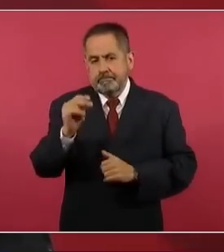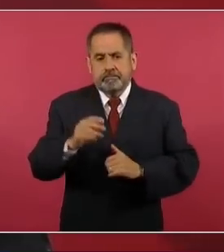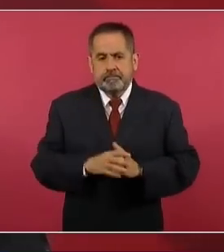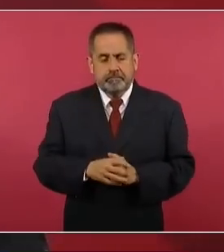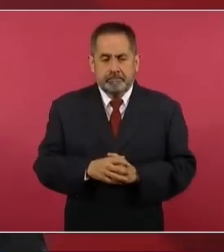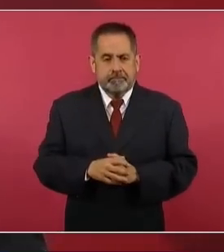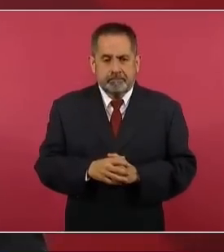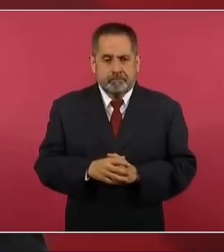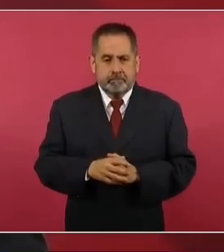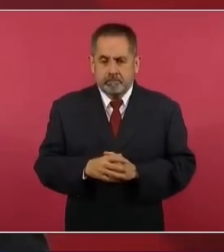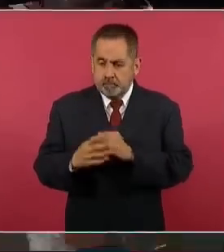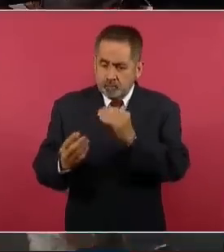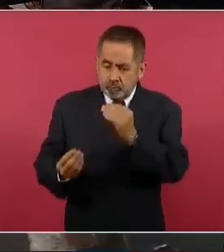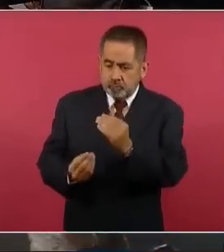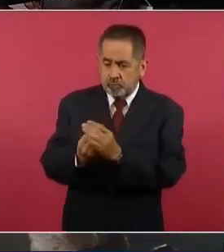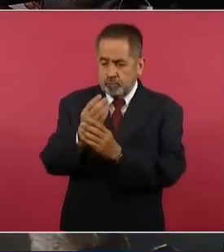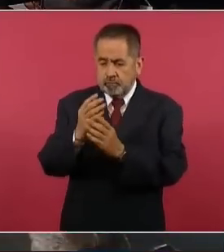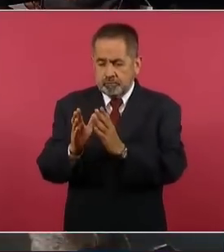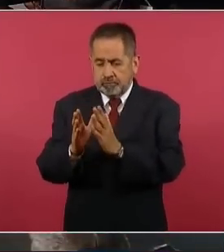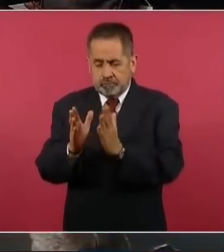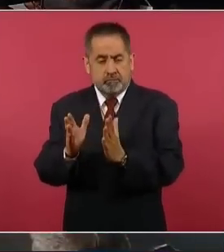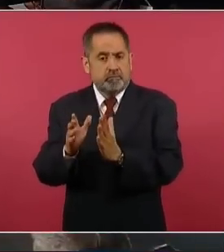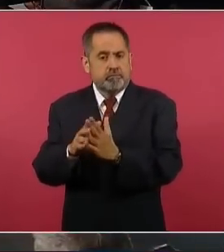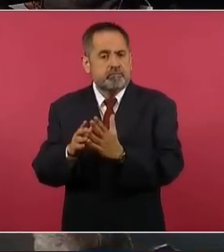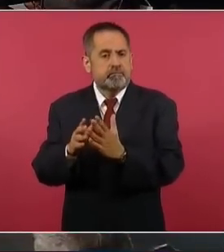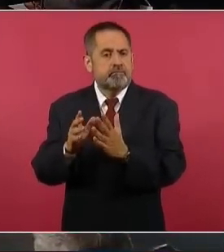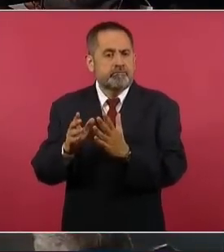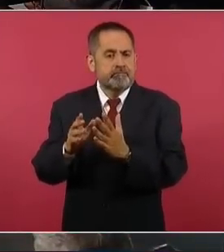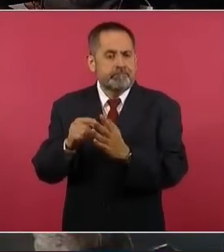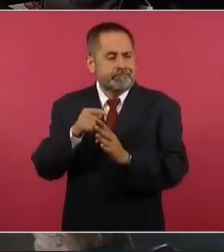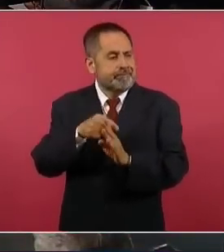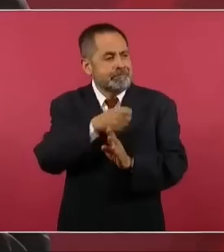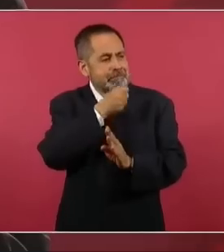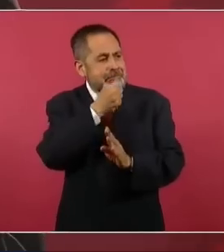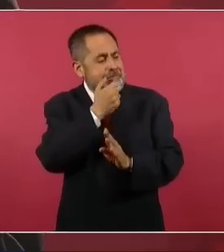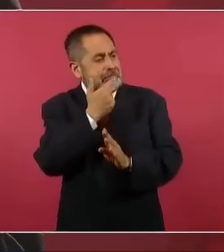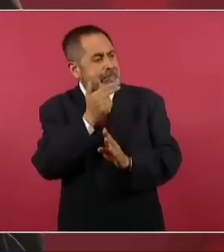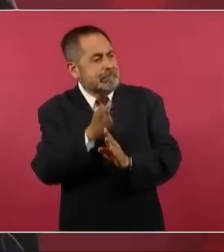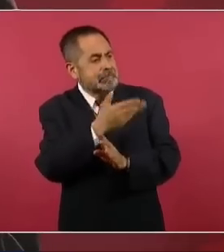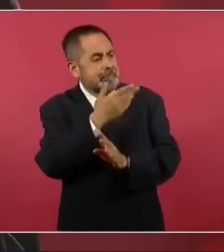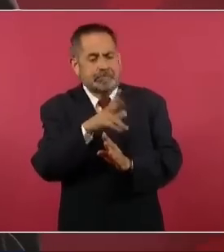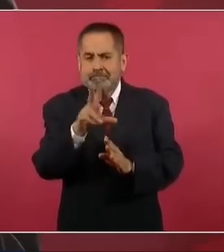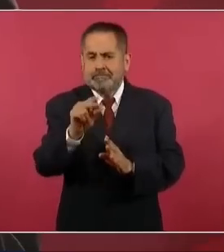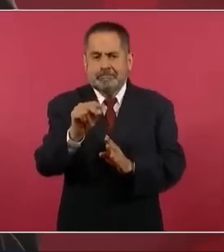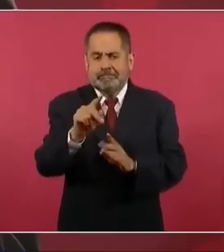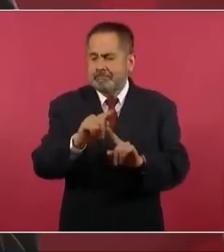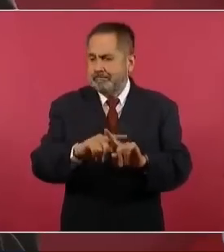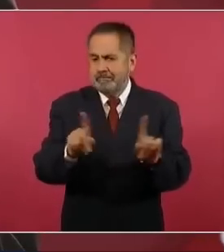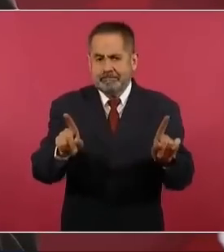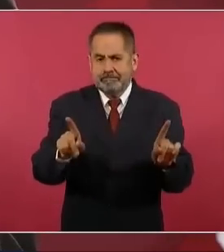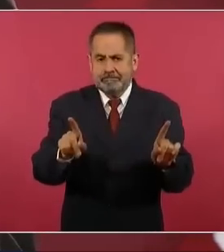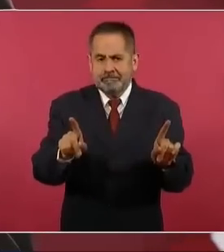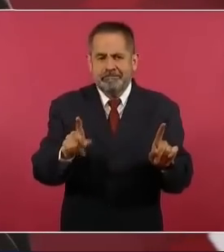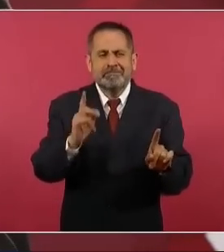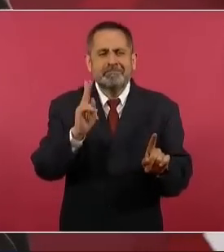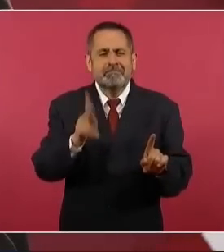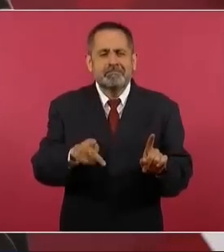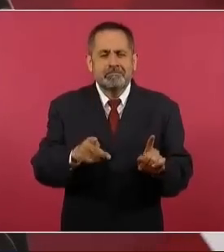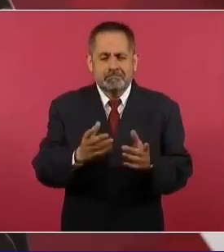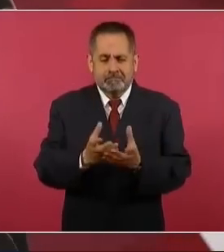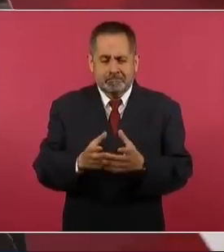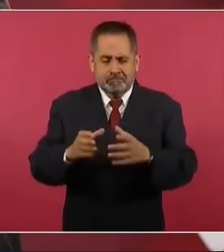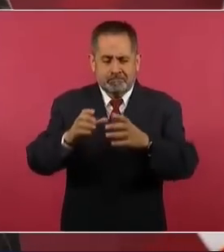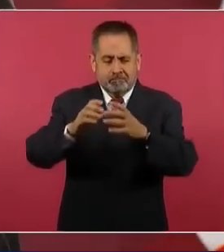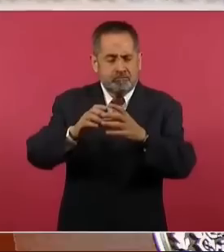vino nuevo en botellas viejas. Hay que revisar planes de estudio